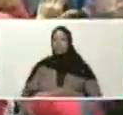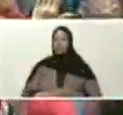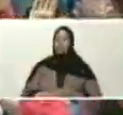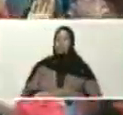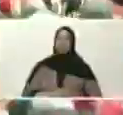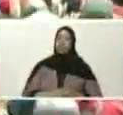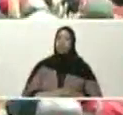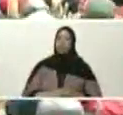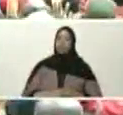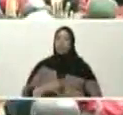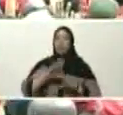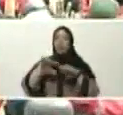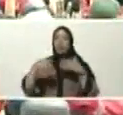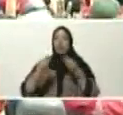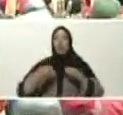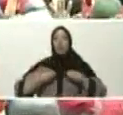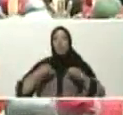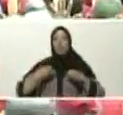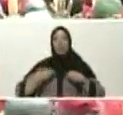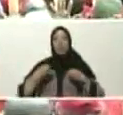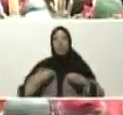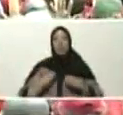que dedicaré todos mis días